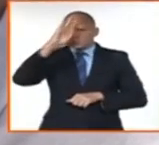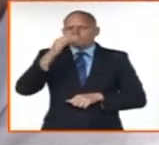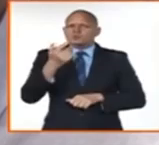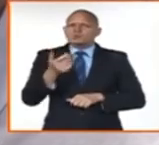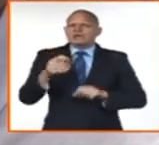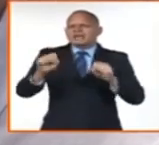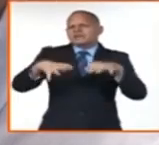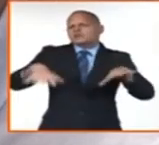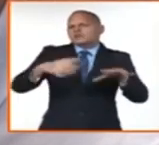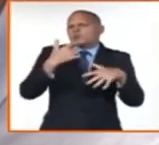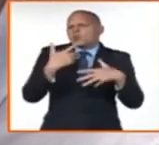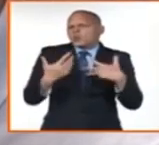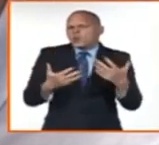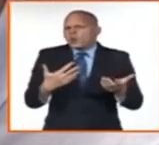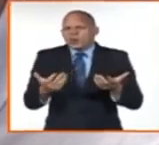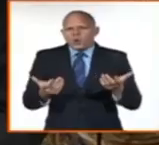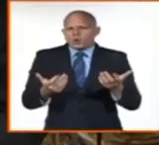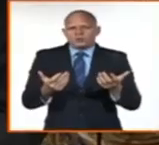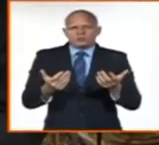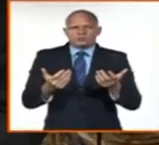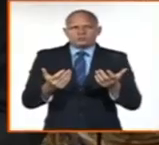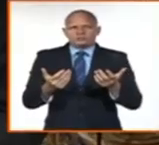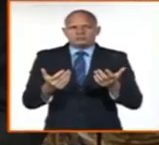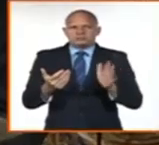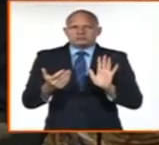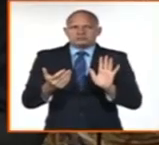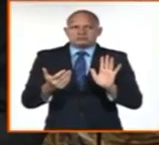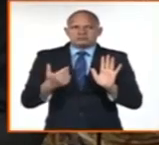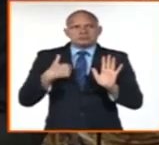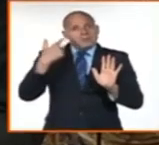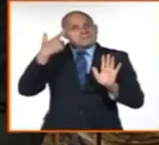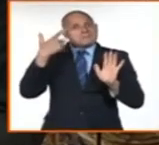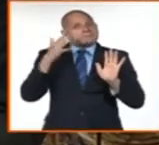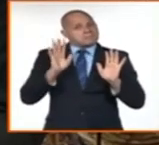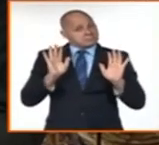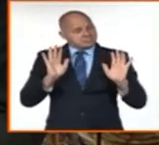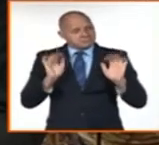que pudieran sintetizarla, yo diría, de la manera tal vez